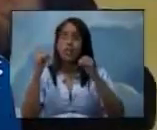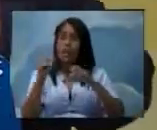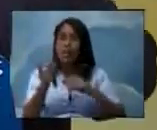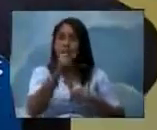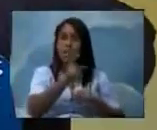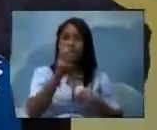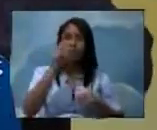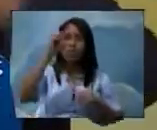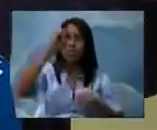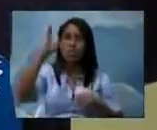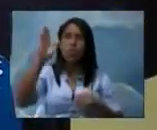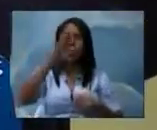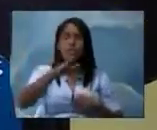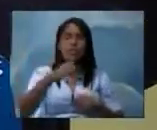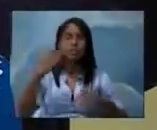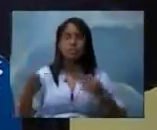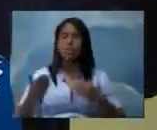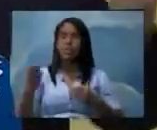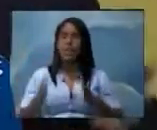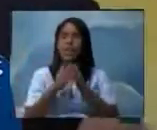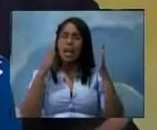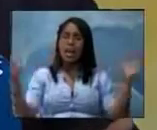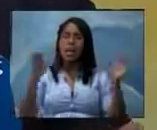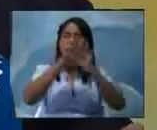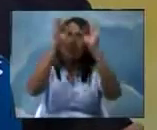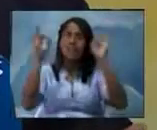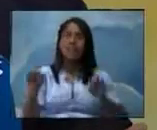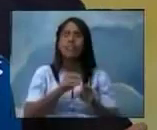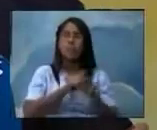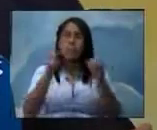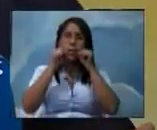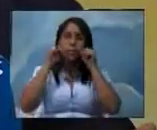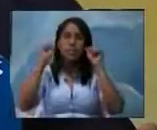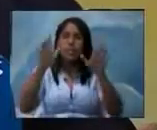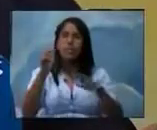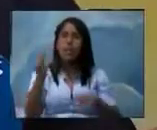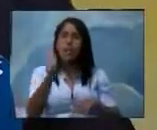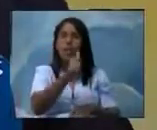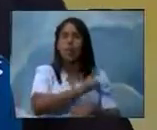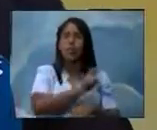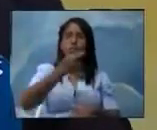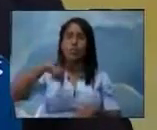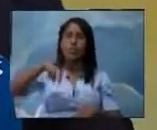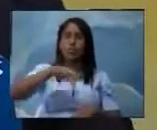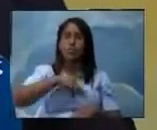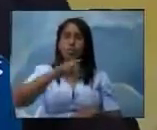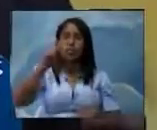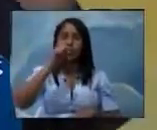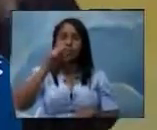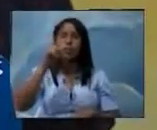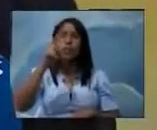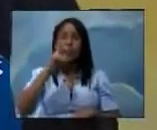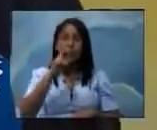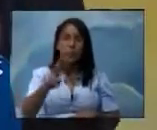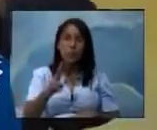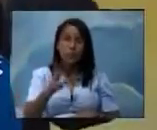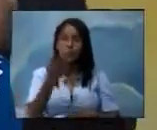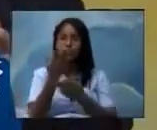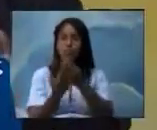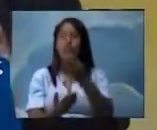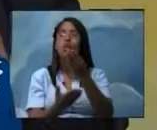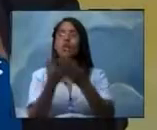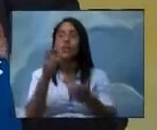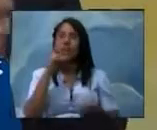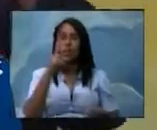cielote. Dios está interesado en gran manera de bendecirnos a cada uno de nosotros. Daniel vio los dedos